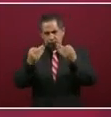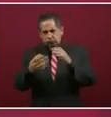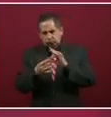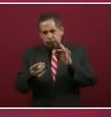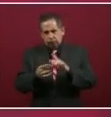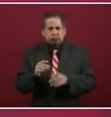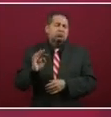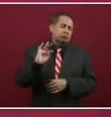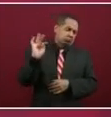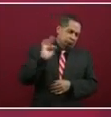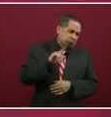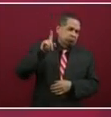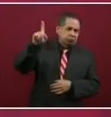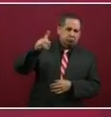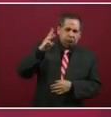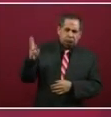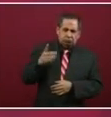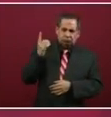él va a hablar de eso,